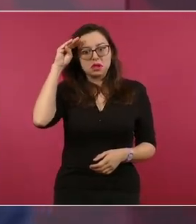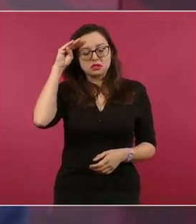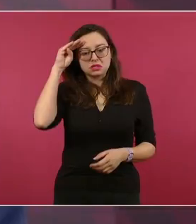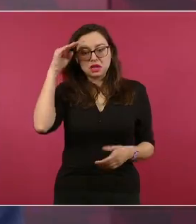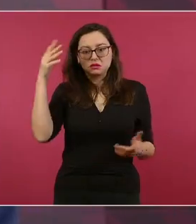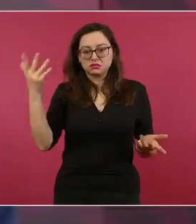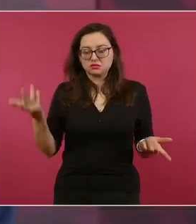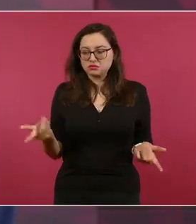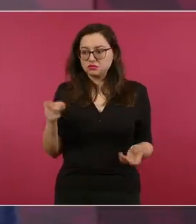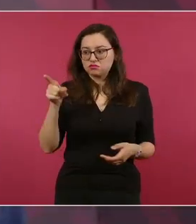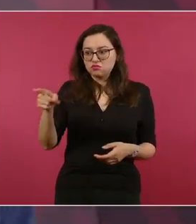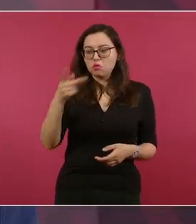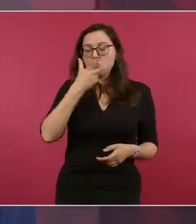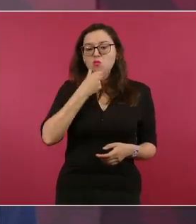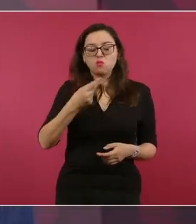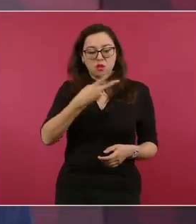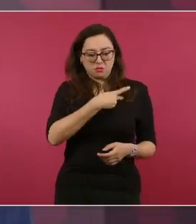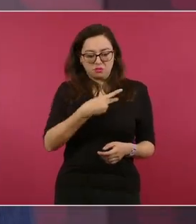fugar